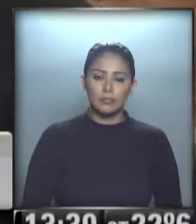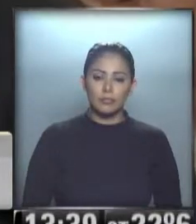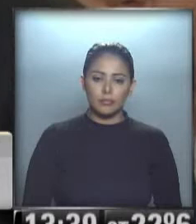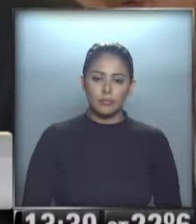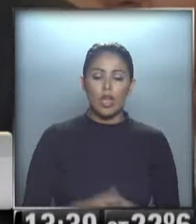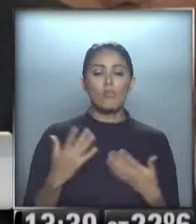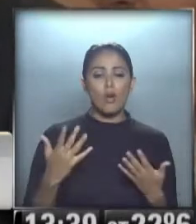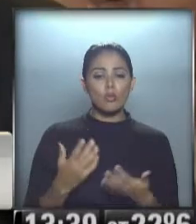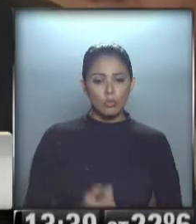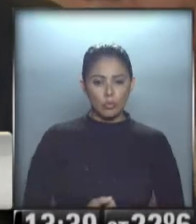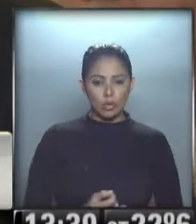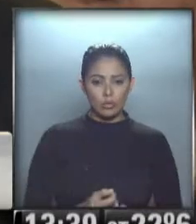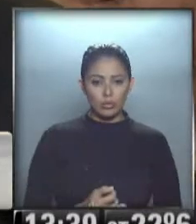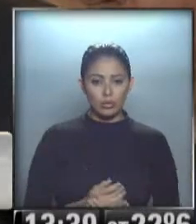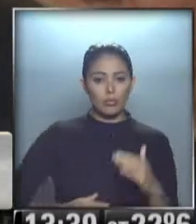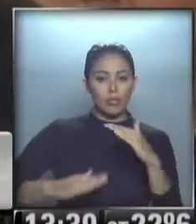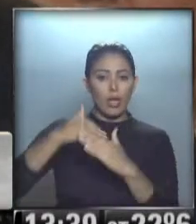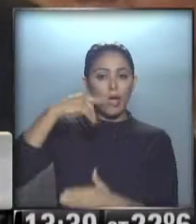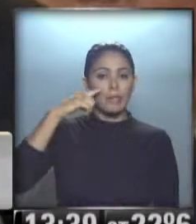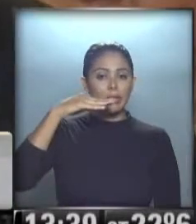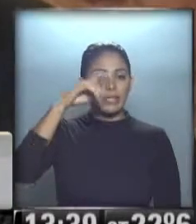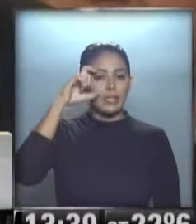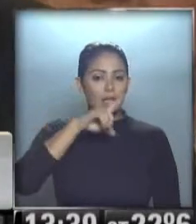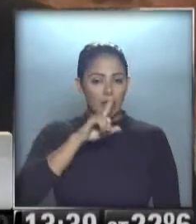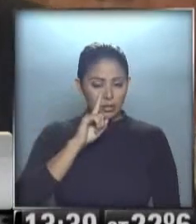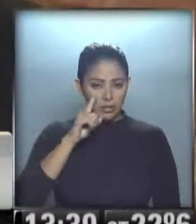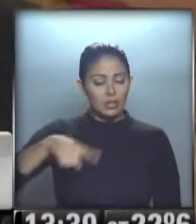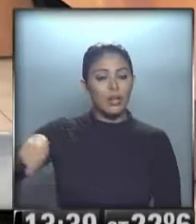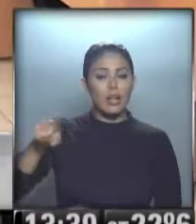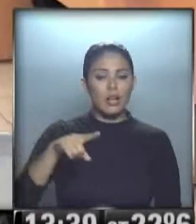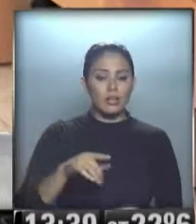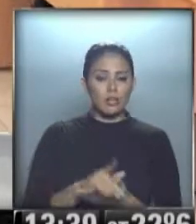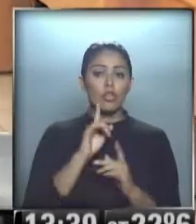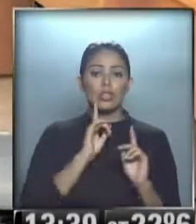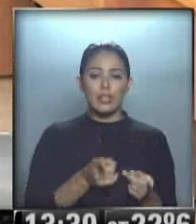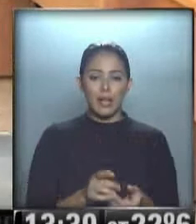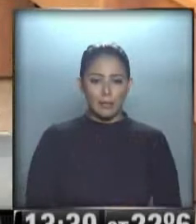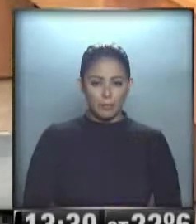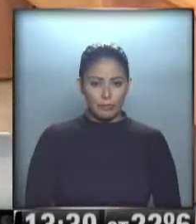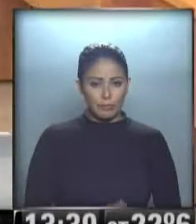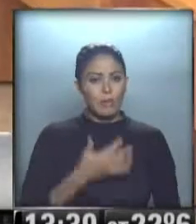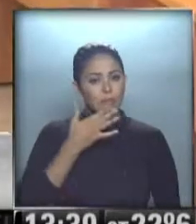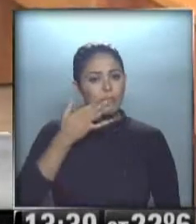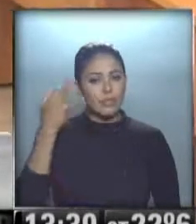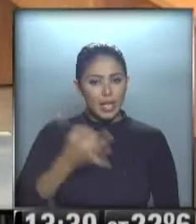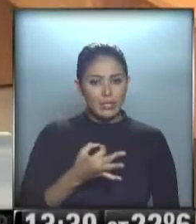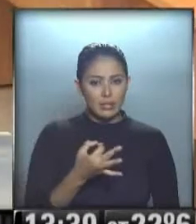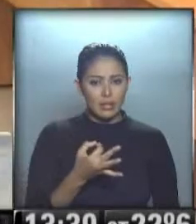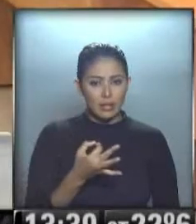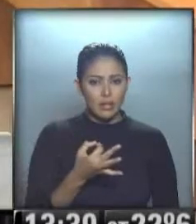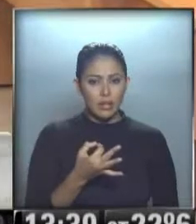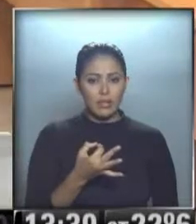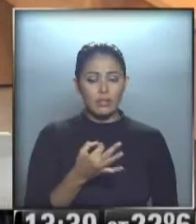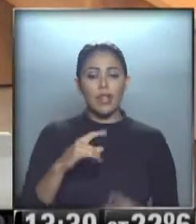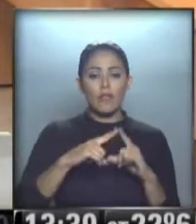que por supuesto conduce Pablo Micheli, y ellos han tomado la decisión de que